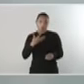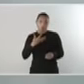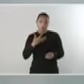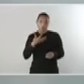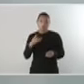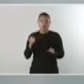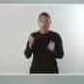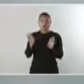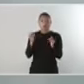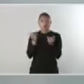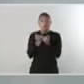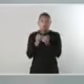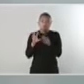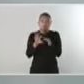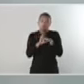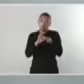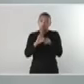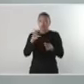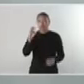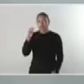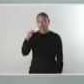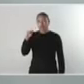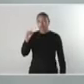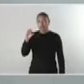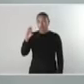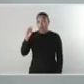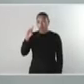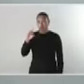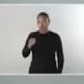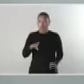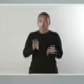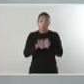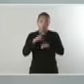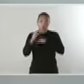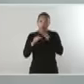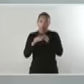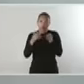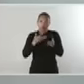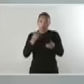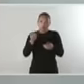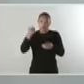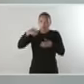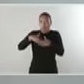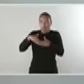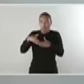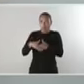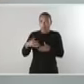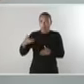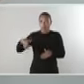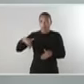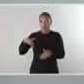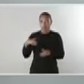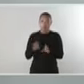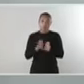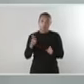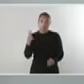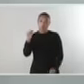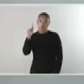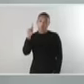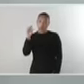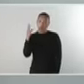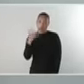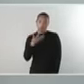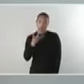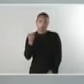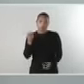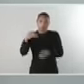chalet en Soto La Marina de millones de pesos y de dólares ni el Papa Francisco lo tiene llegando el